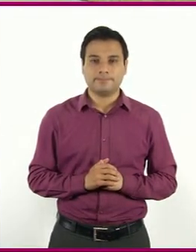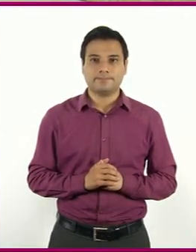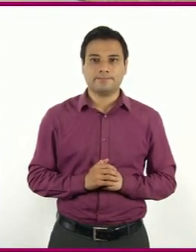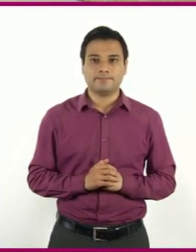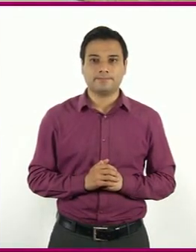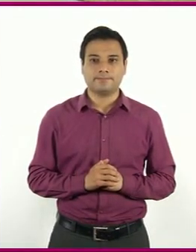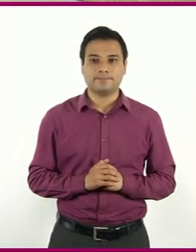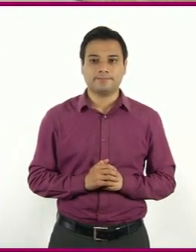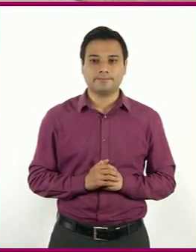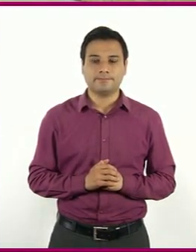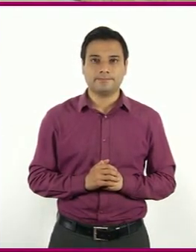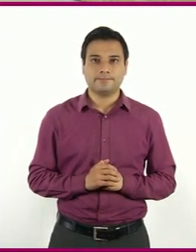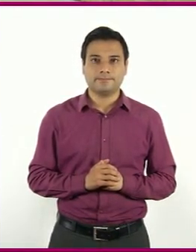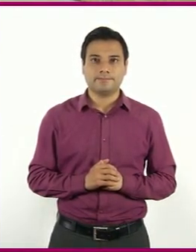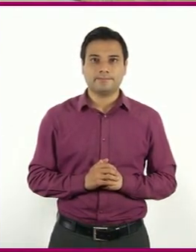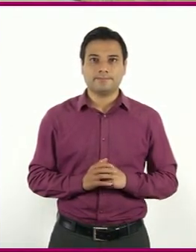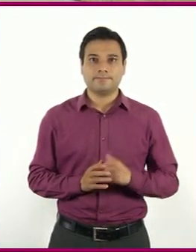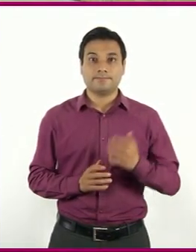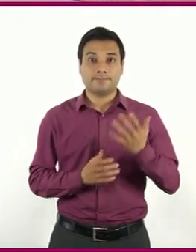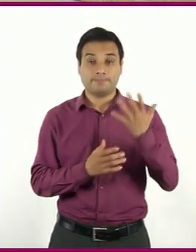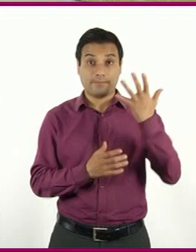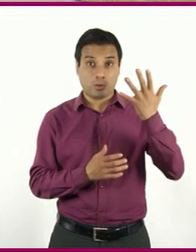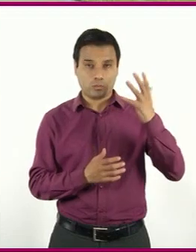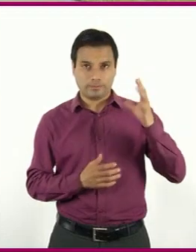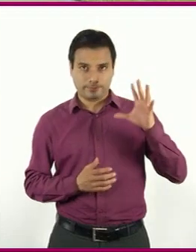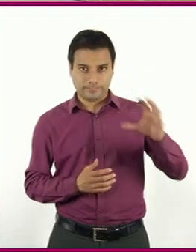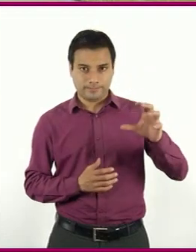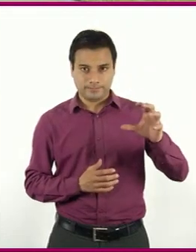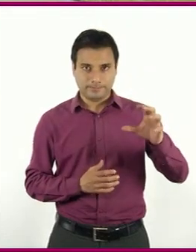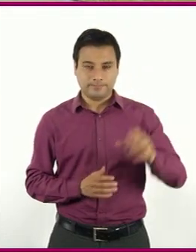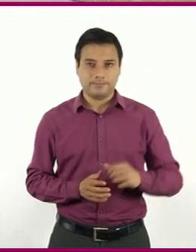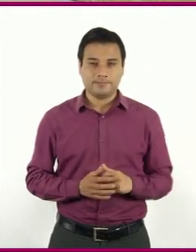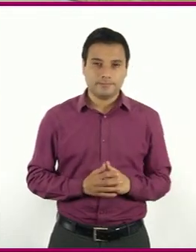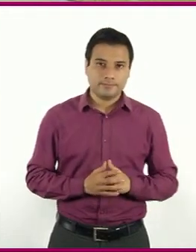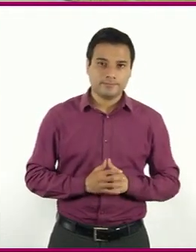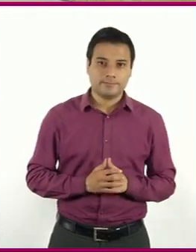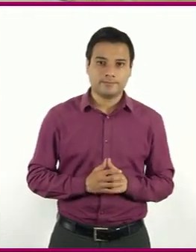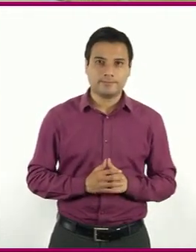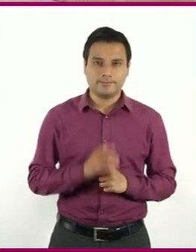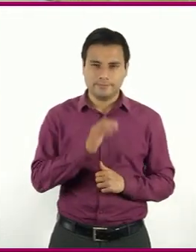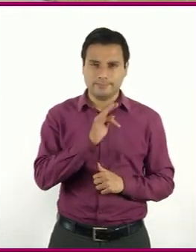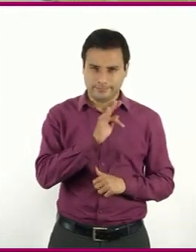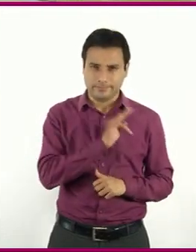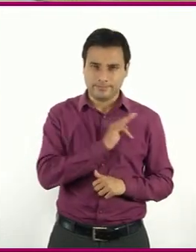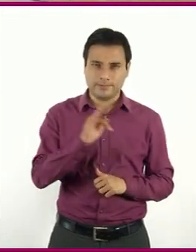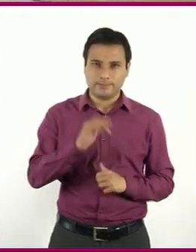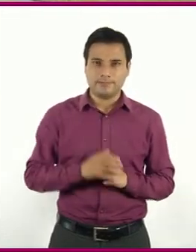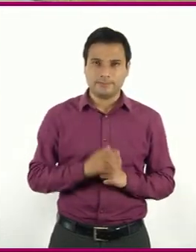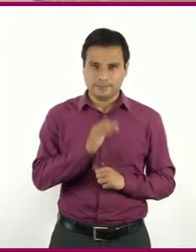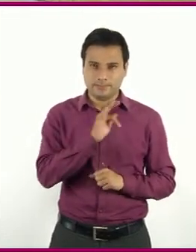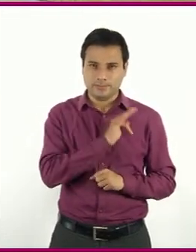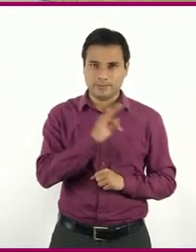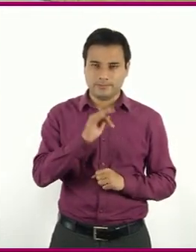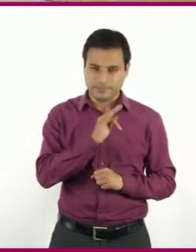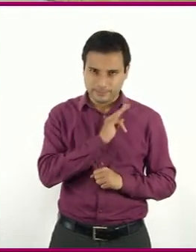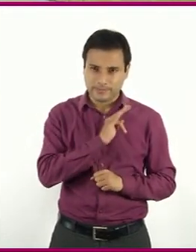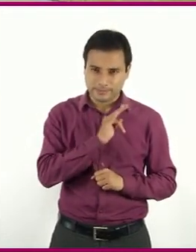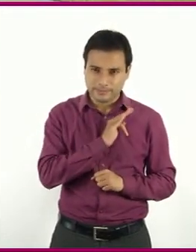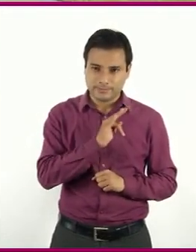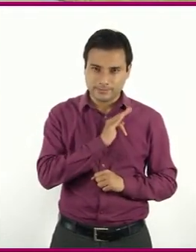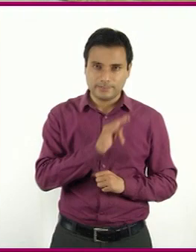Tratamos de atraparla con la mano contraria. Venga, así se puede. Sí se puede. Así es, sí muy bien. Puede.